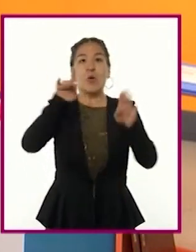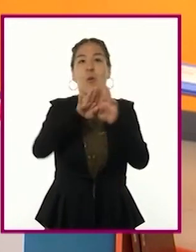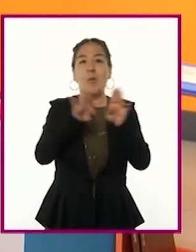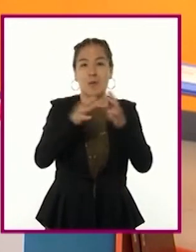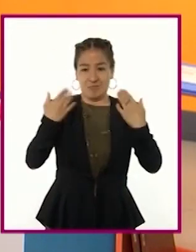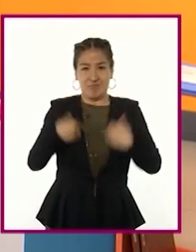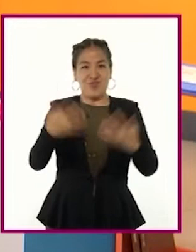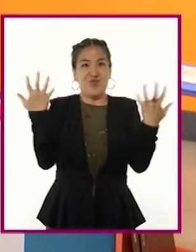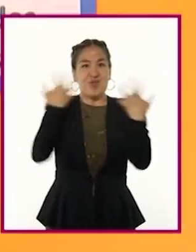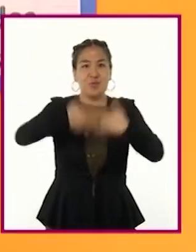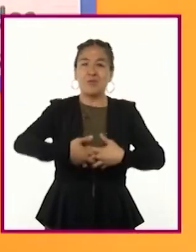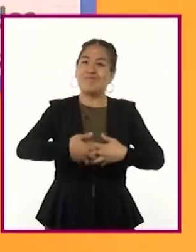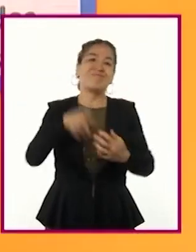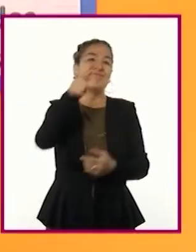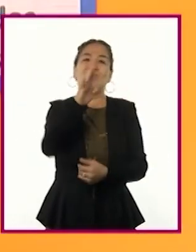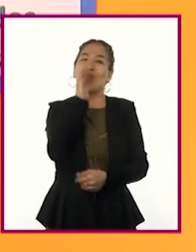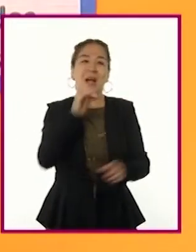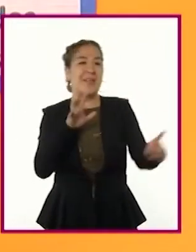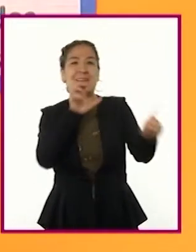vez su proyecto de vida.